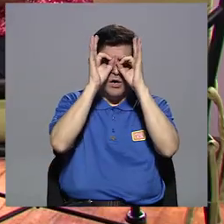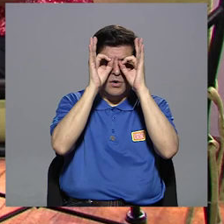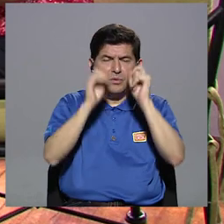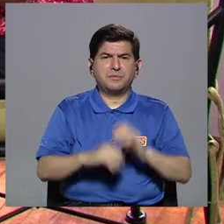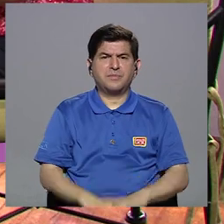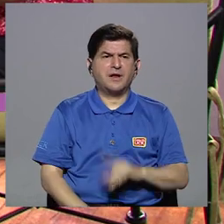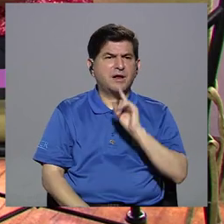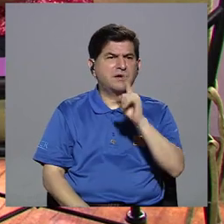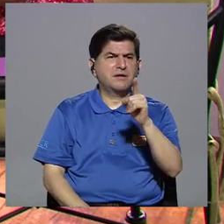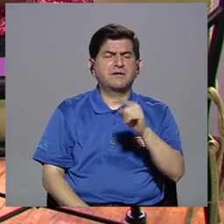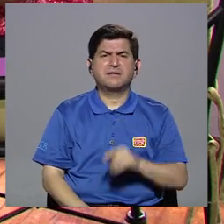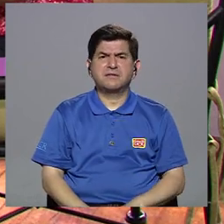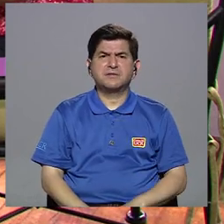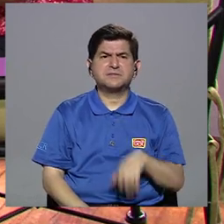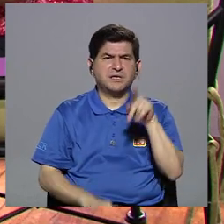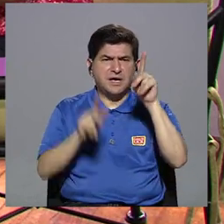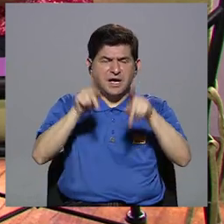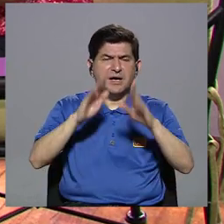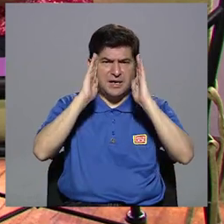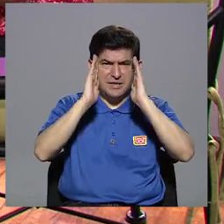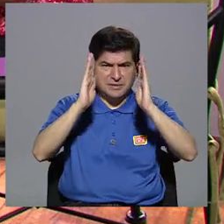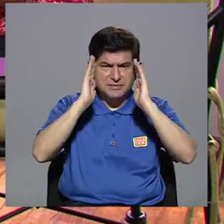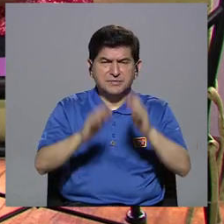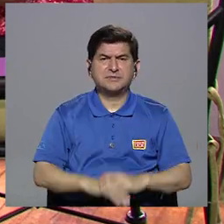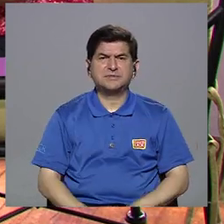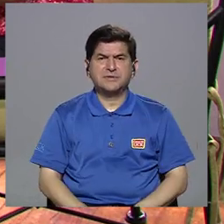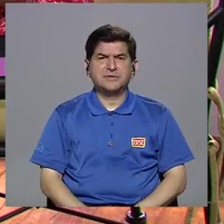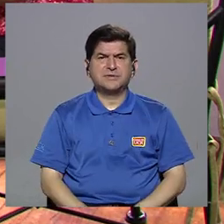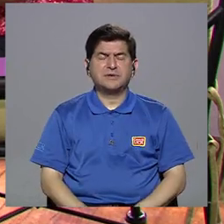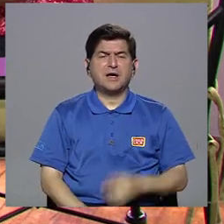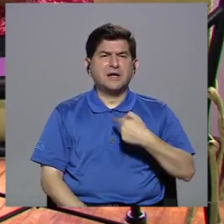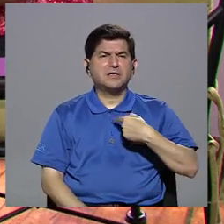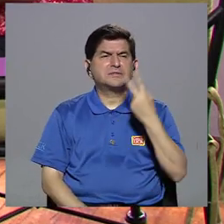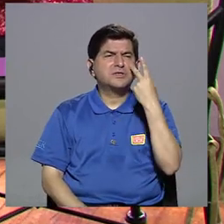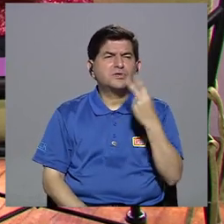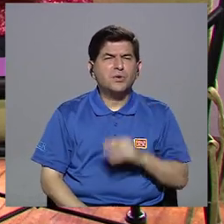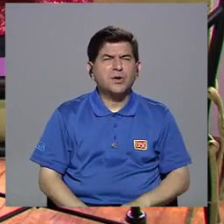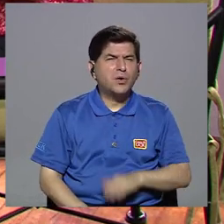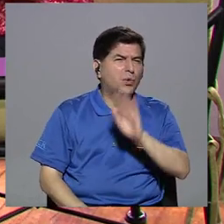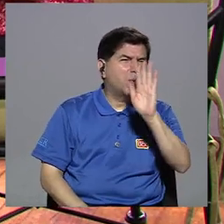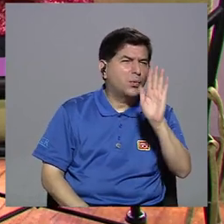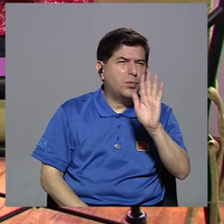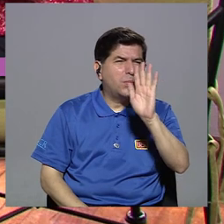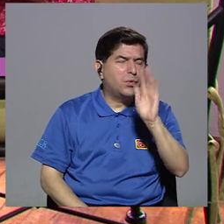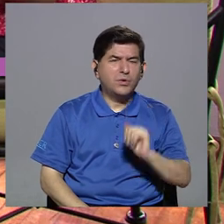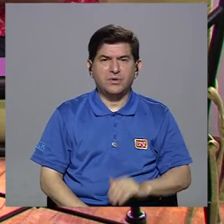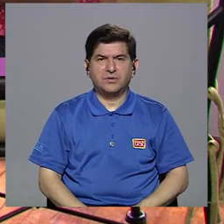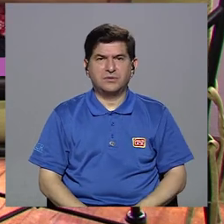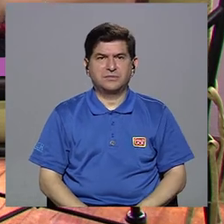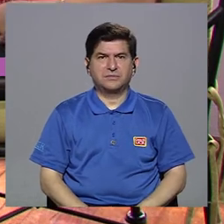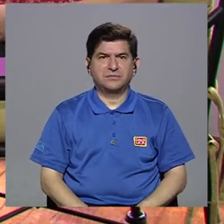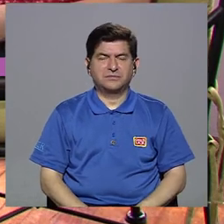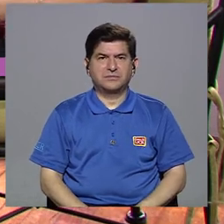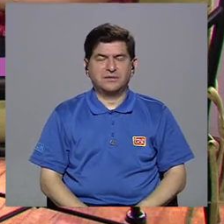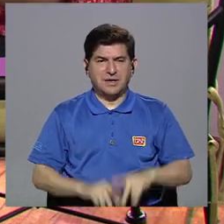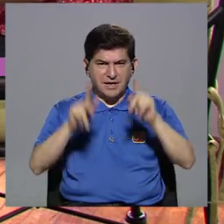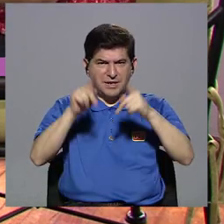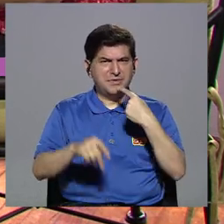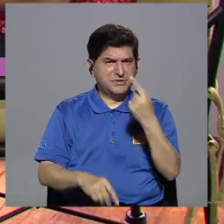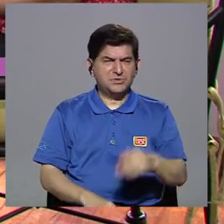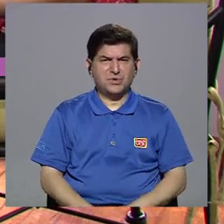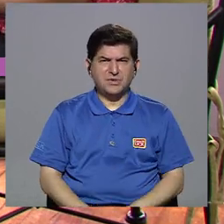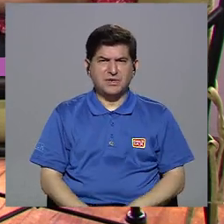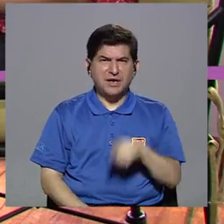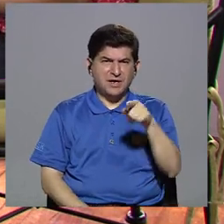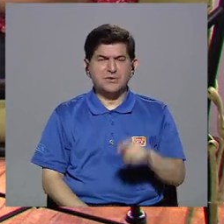unos anteojos y le dicen a la joven que los atiende mire es que estoy viendo borroso entonces la